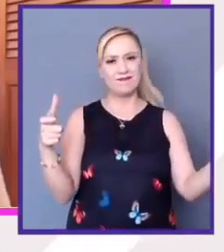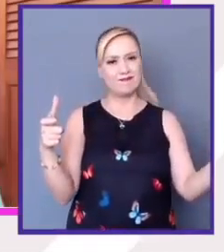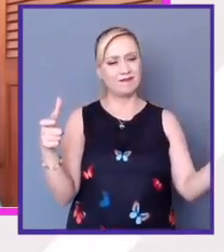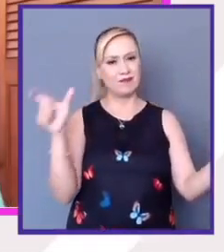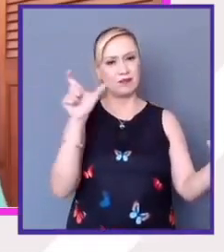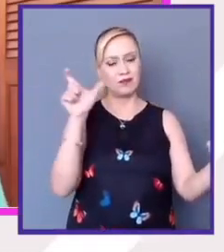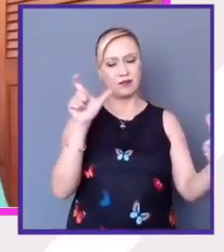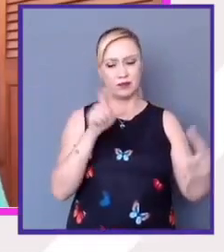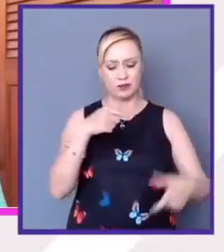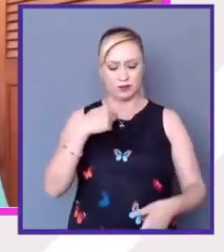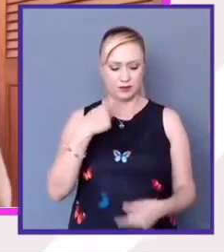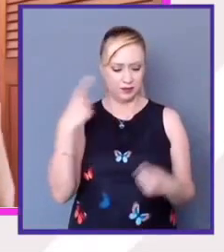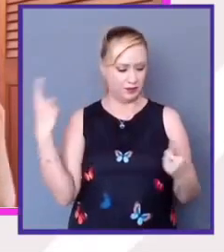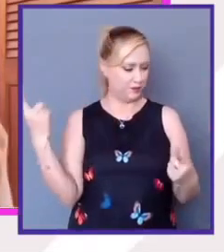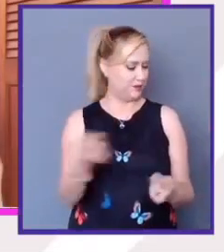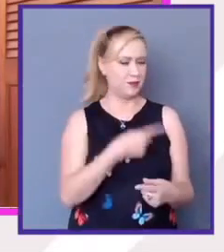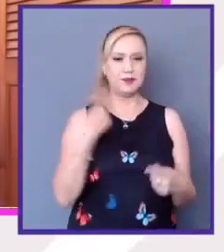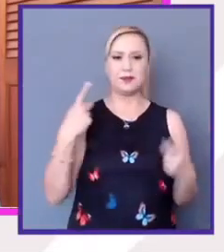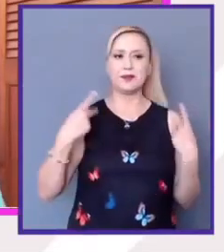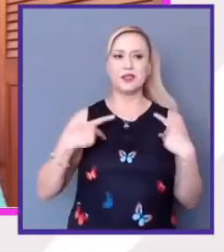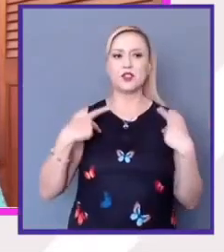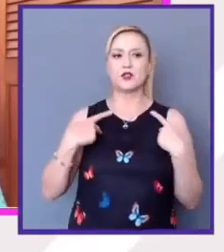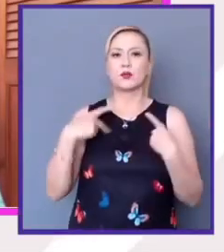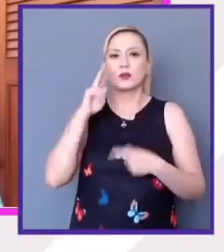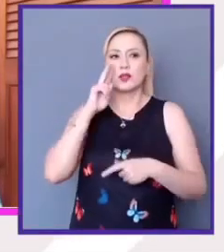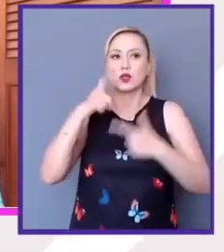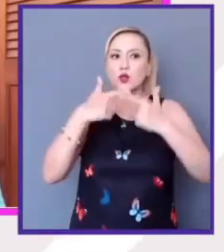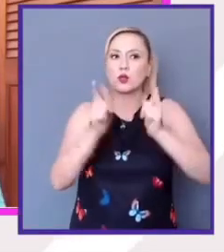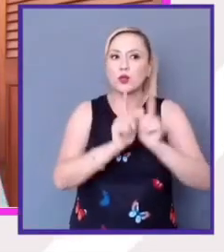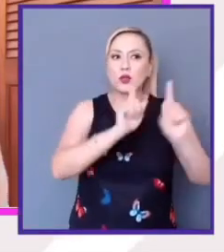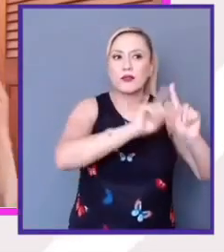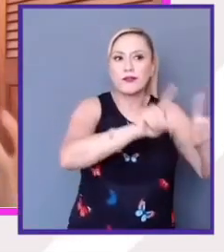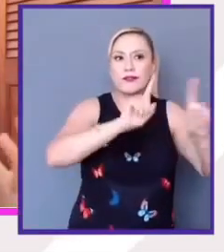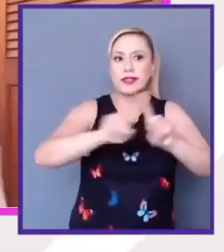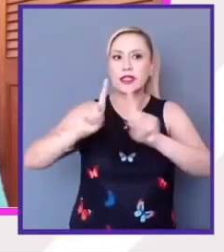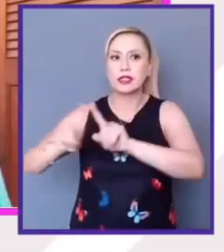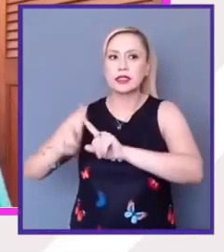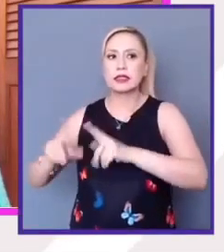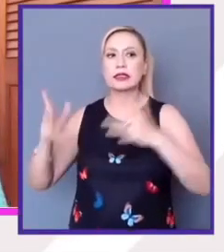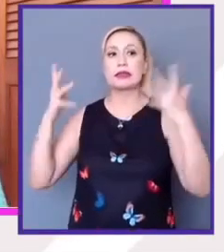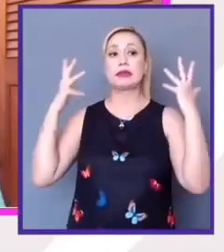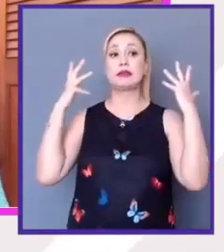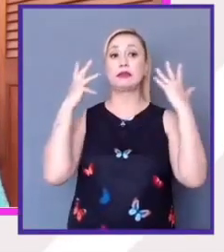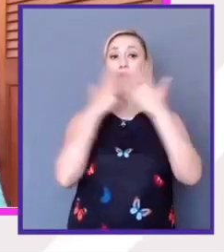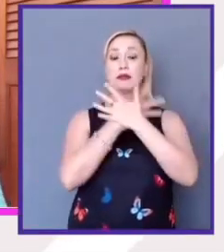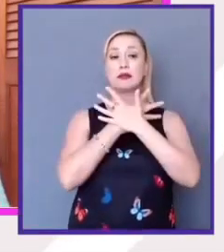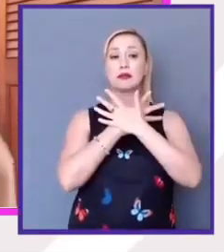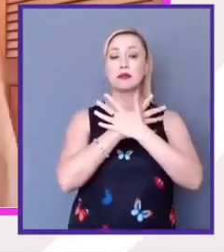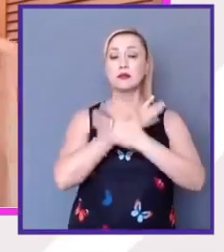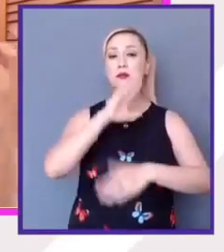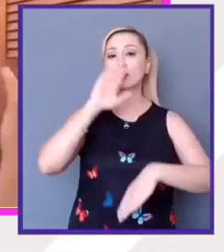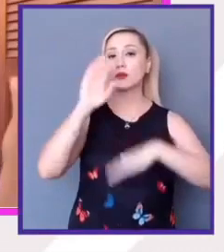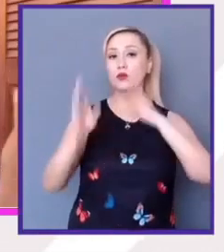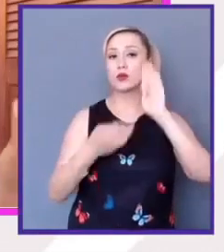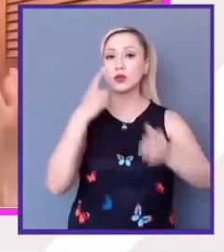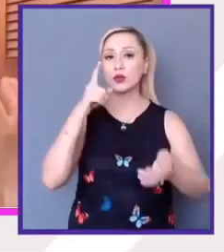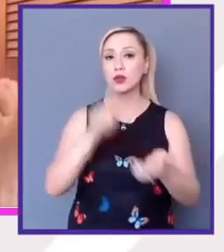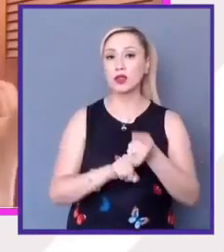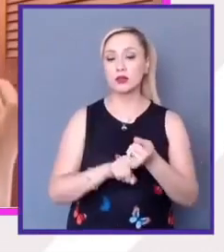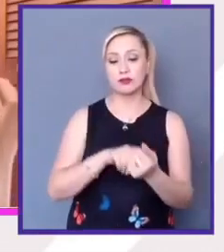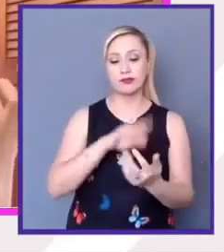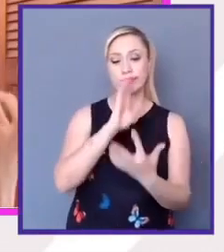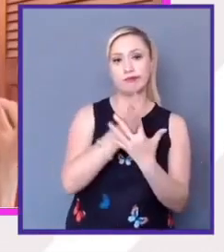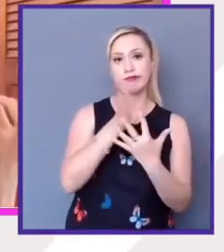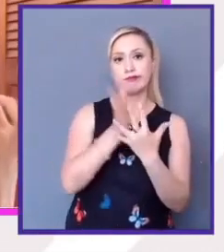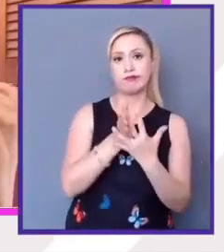como personas a la interseccionalidad, nos enfrentamos a saber que el mundo está dividido en grupos dominantes y